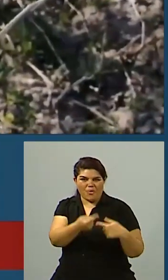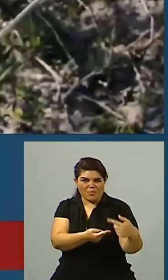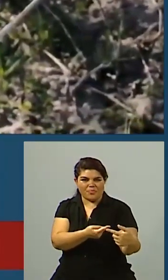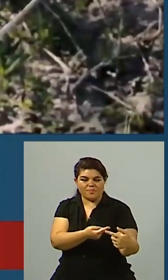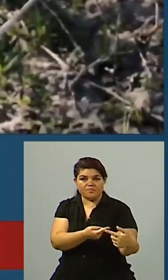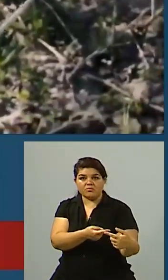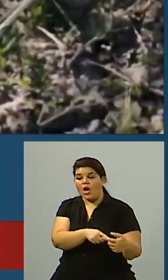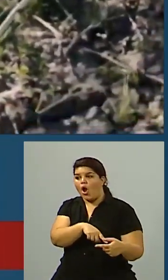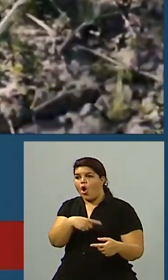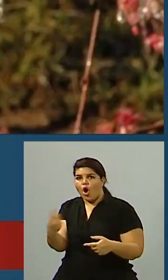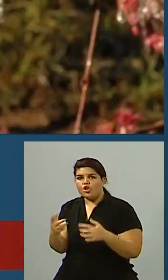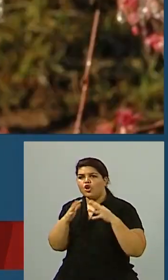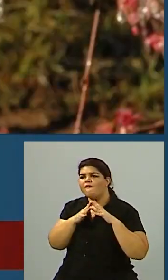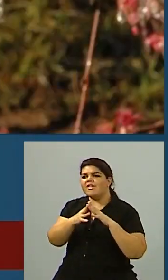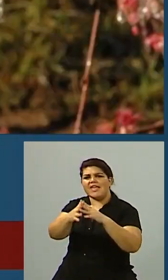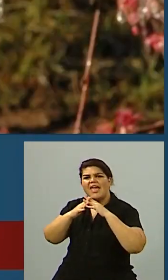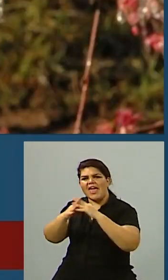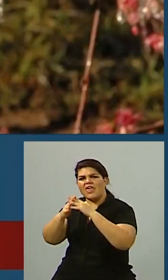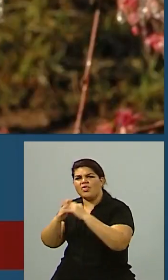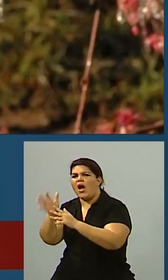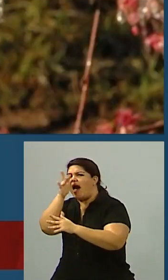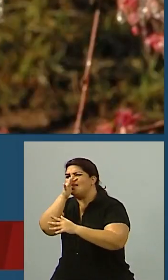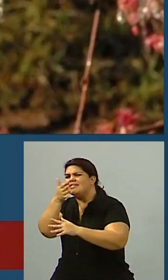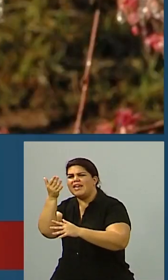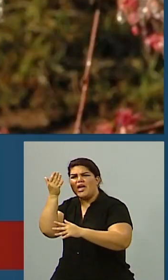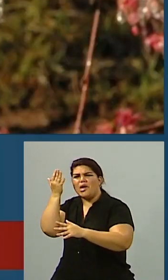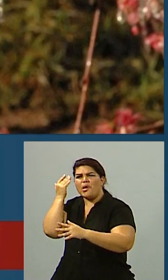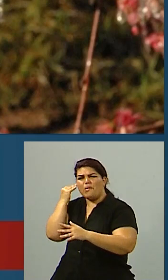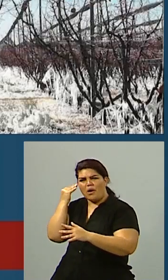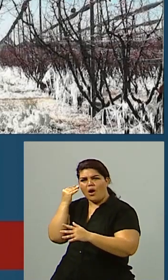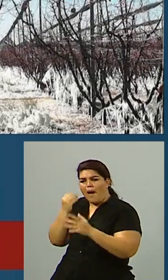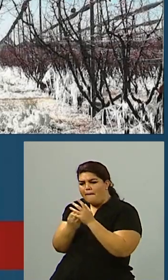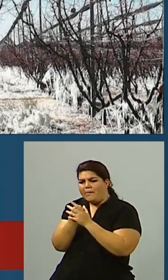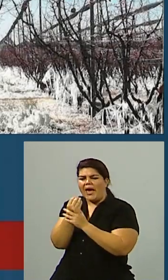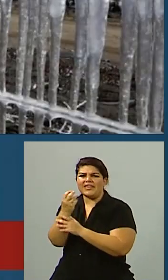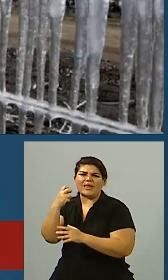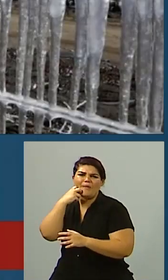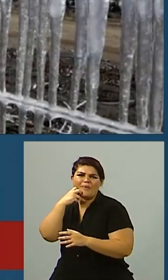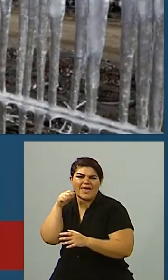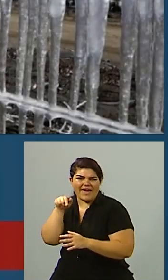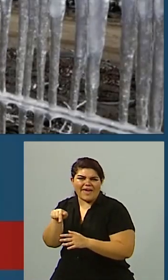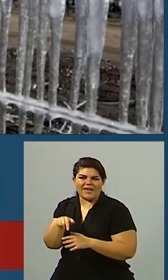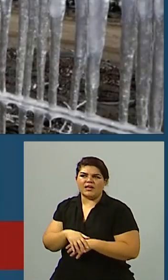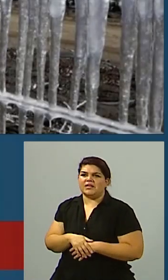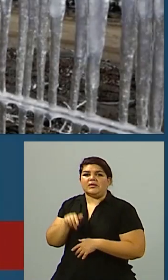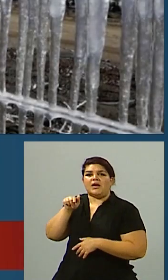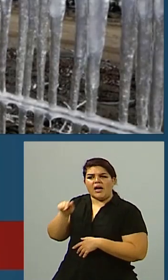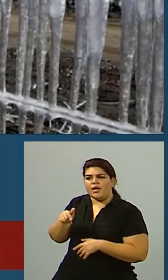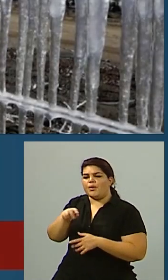son muchos en la provincia, que vienen de cierta decrepitud, que vienen teniendo problemas con el agua, que vienen teniendo problemas